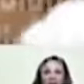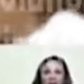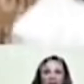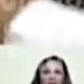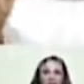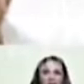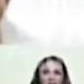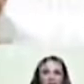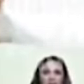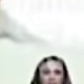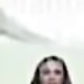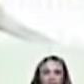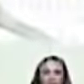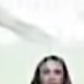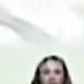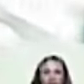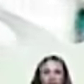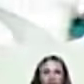ahora